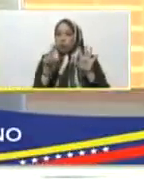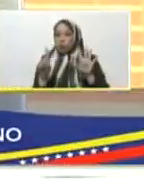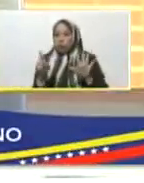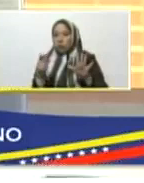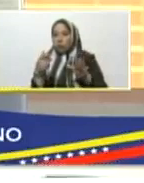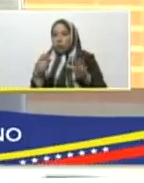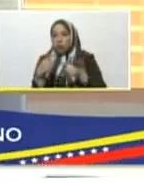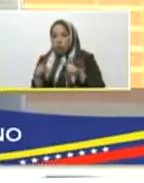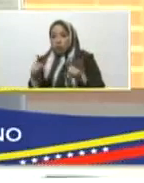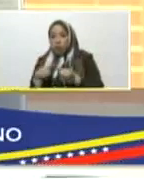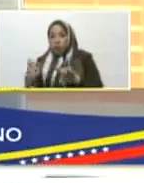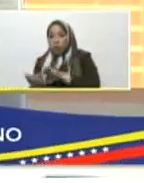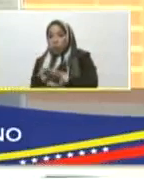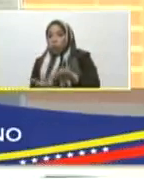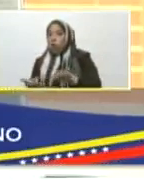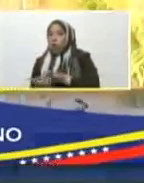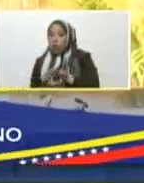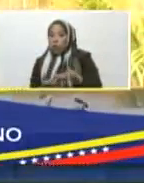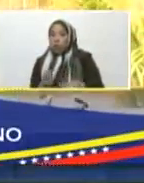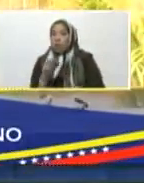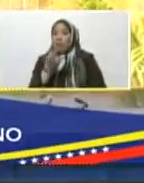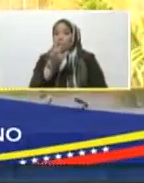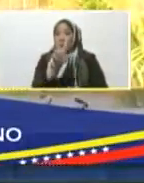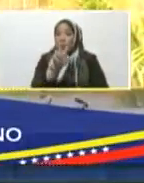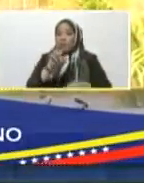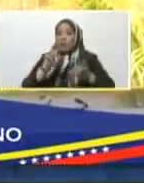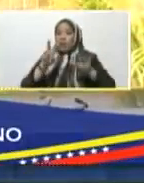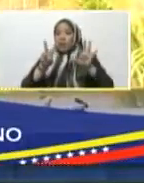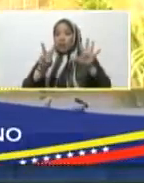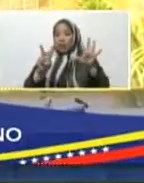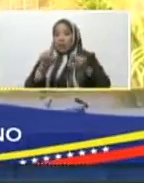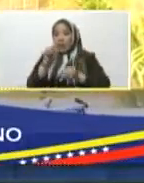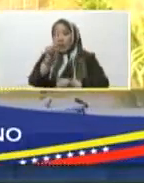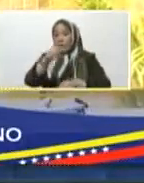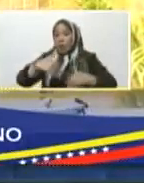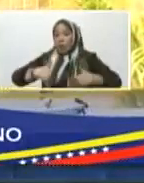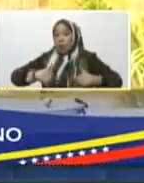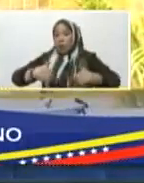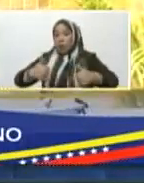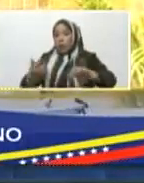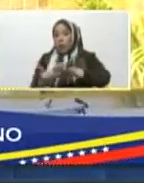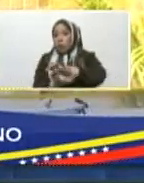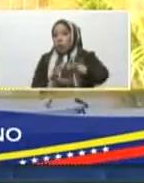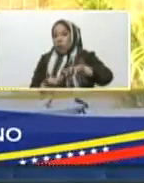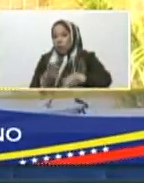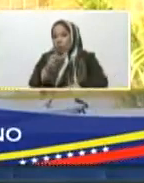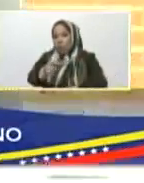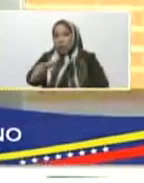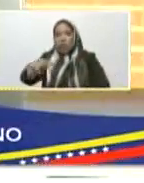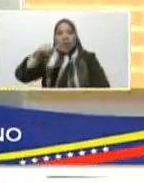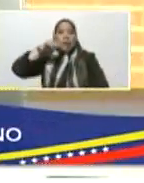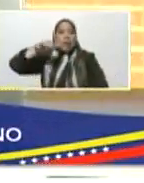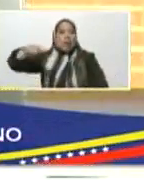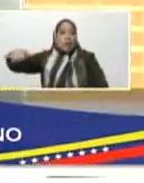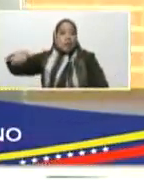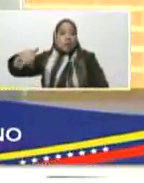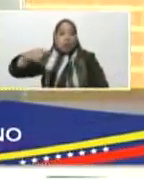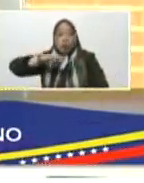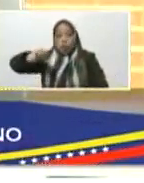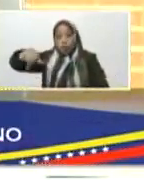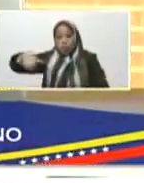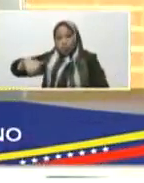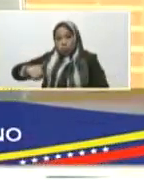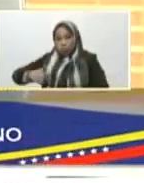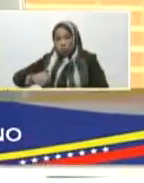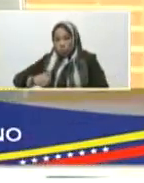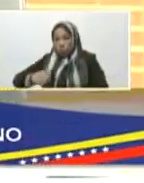371 casos. Naguará, 371 casos de salud. Correcto. Nosotros hicimos una clasificación interna en nuestra sala